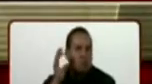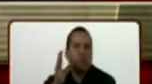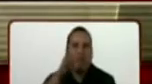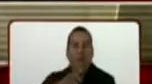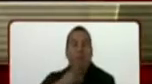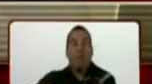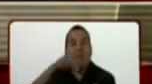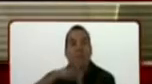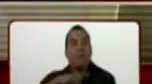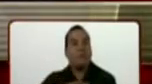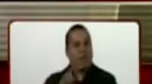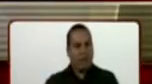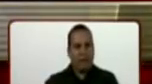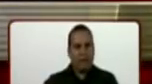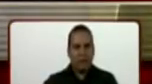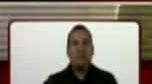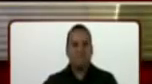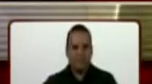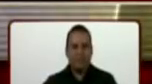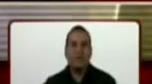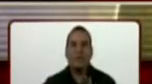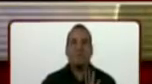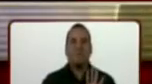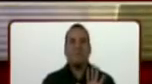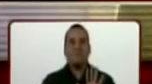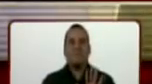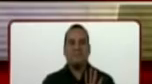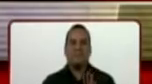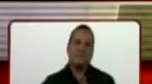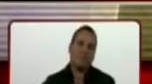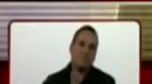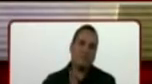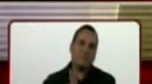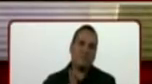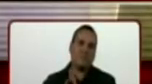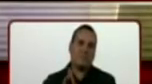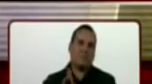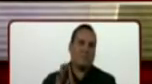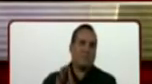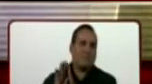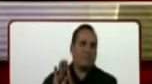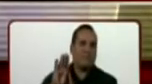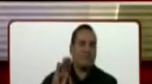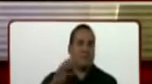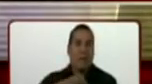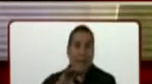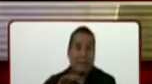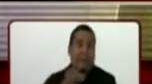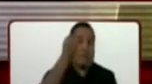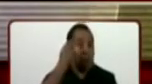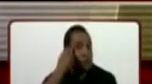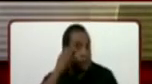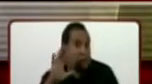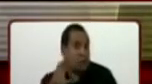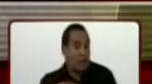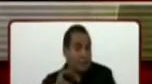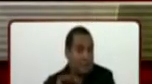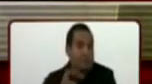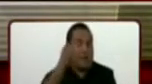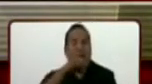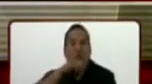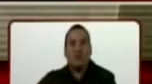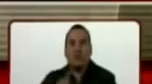participación a esta hora señala una posibilidad de batir récord históricos de